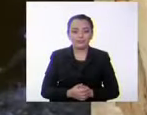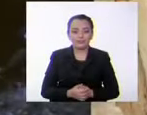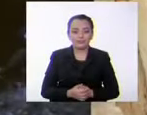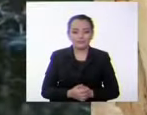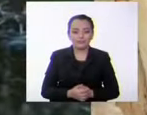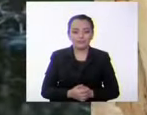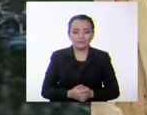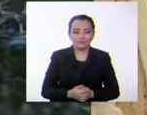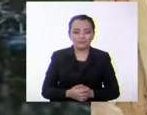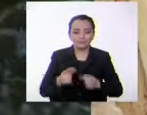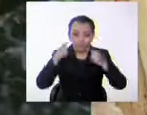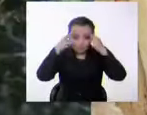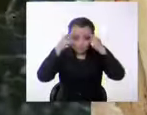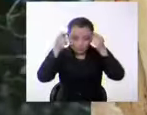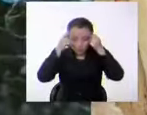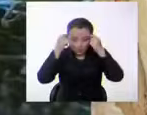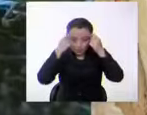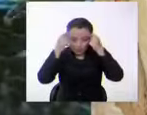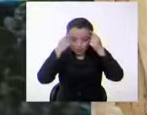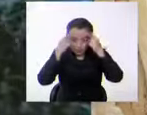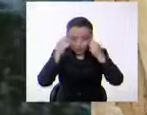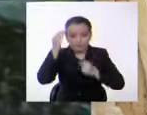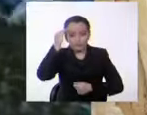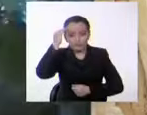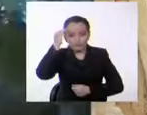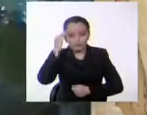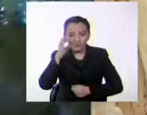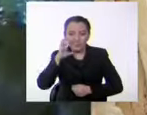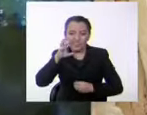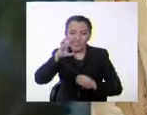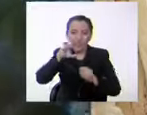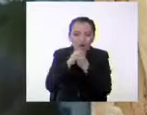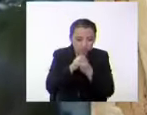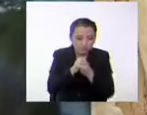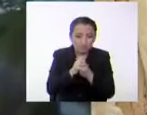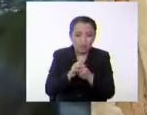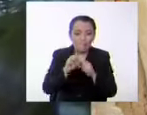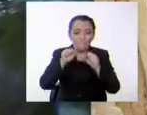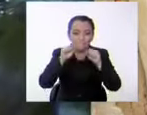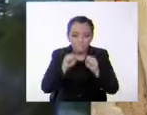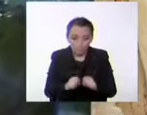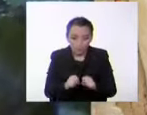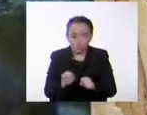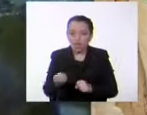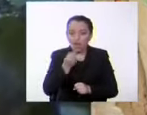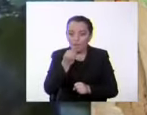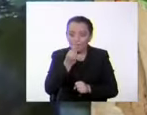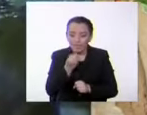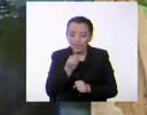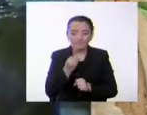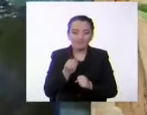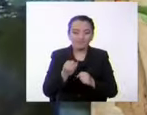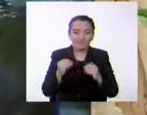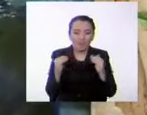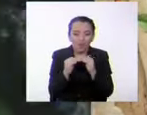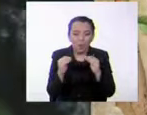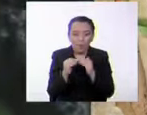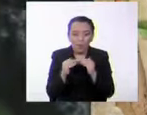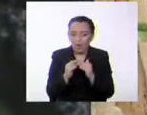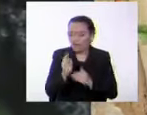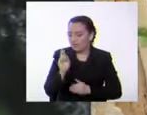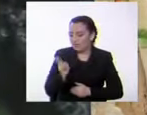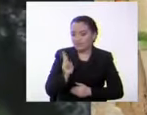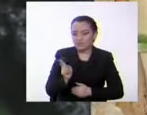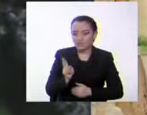La rana cornuda es conocida por su agresividad. Puede tragar presas casi tan grandes como ella misma.